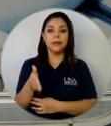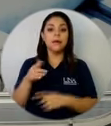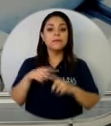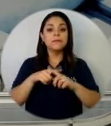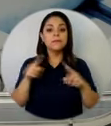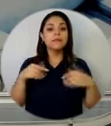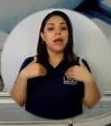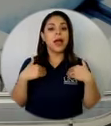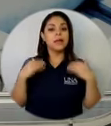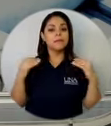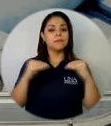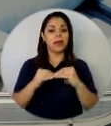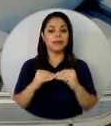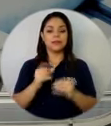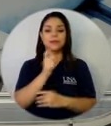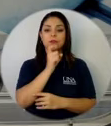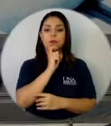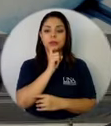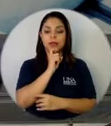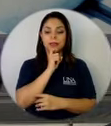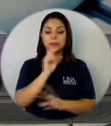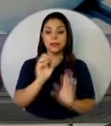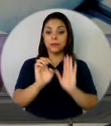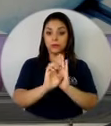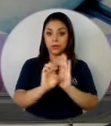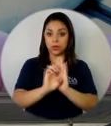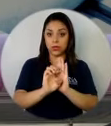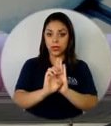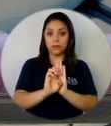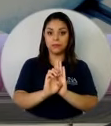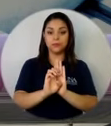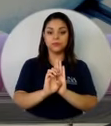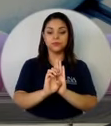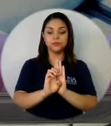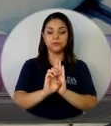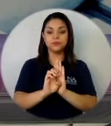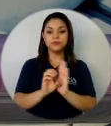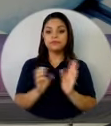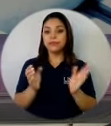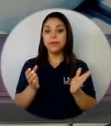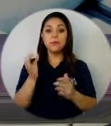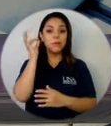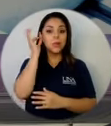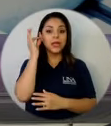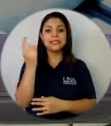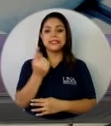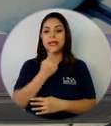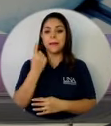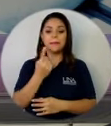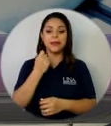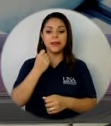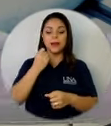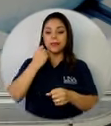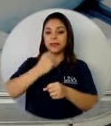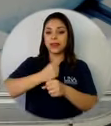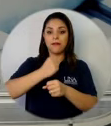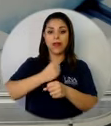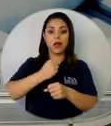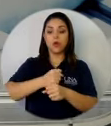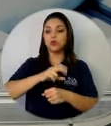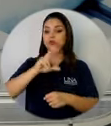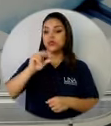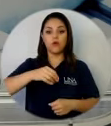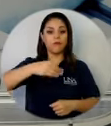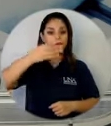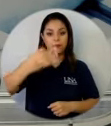más dificultades. Por ejemplo, el golpe inicial sobre el empleo informal femenino fue fuertísimo. ¿Por